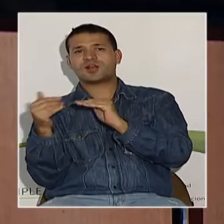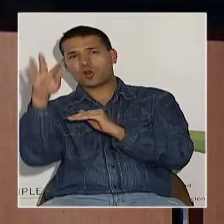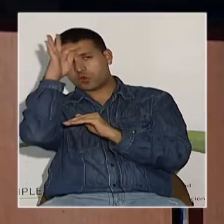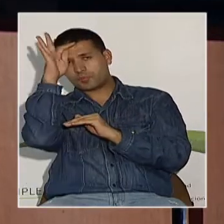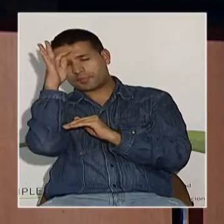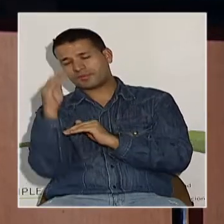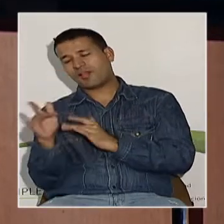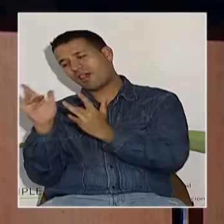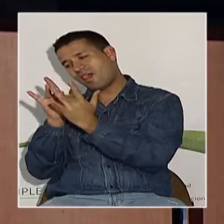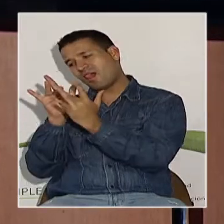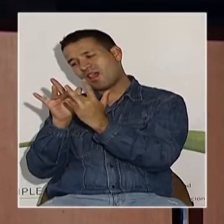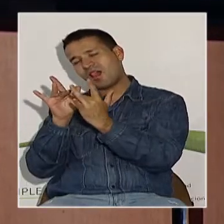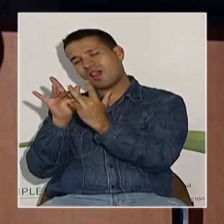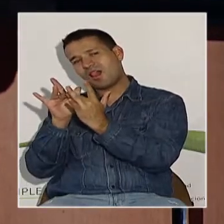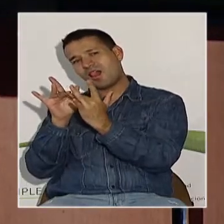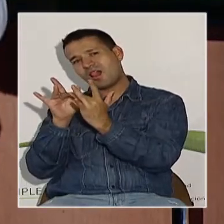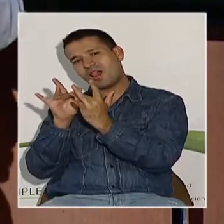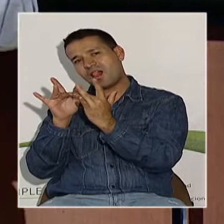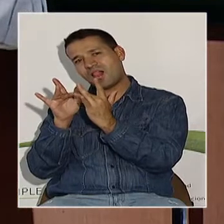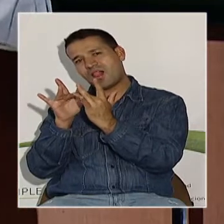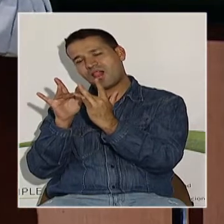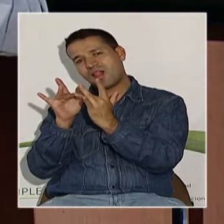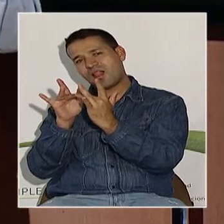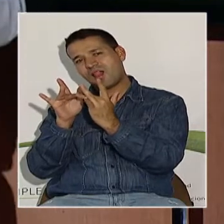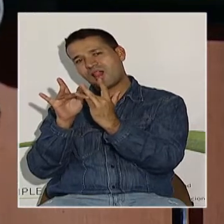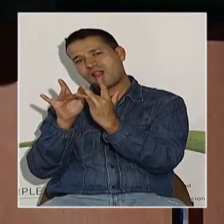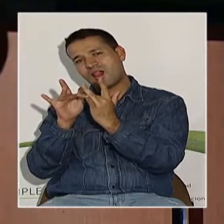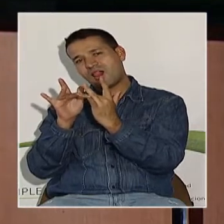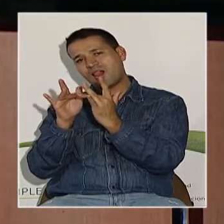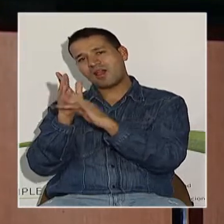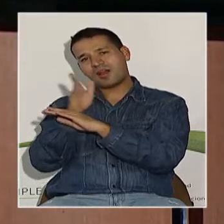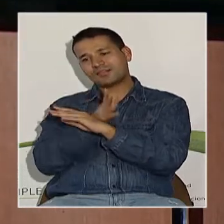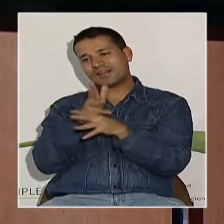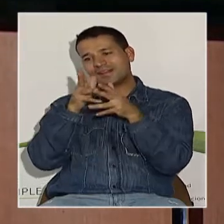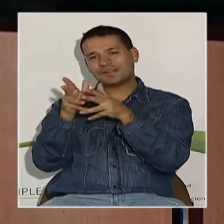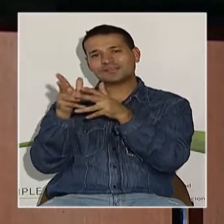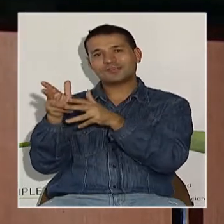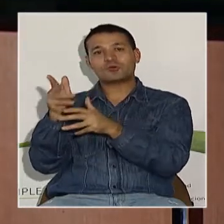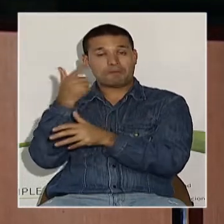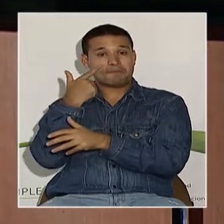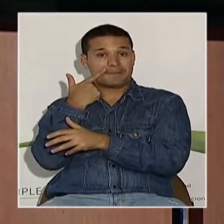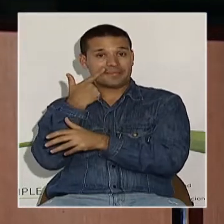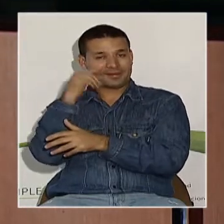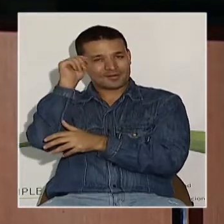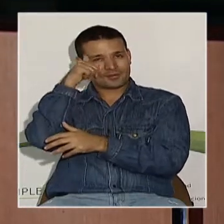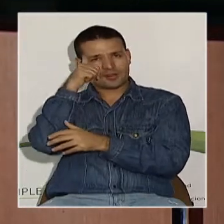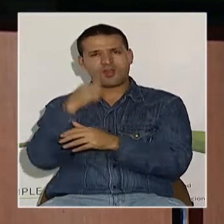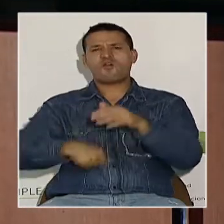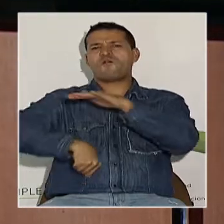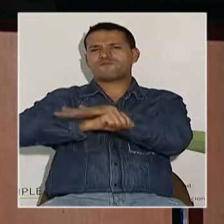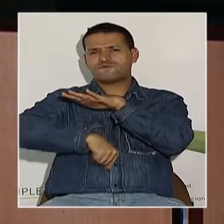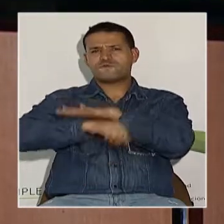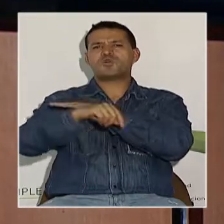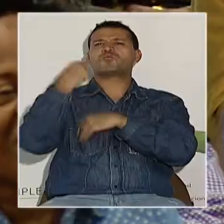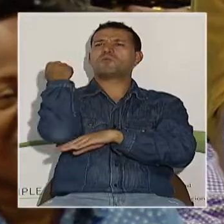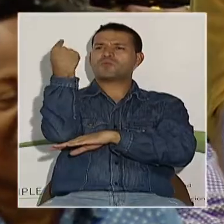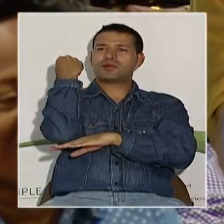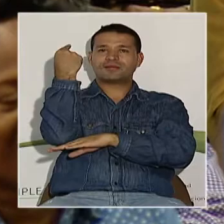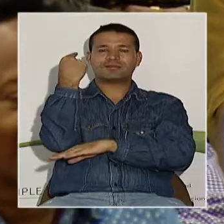país emulando al filósofo que le enseñó tanto al doctor Luján. En este país sabemos mucho de fútbol, de política y de